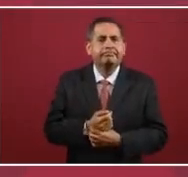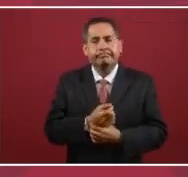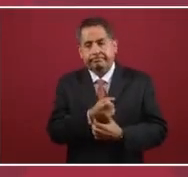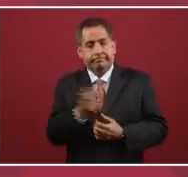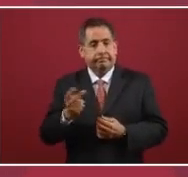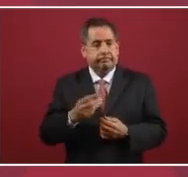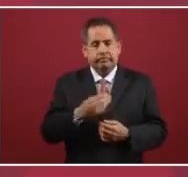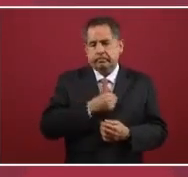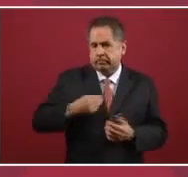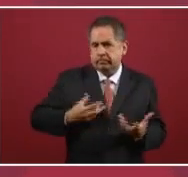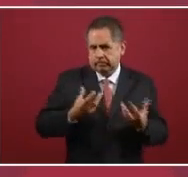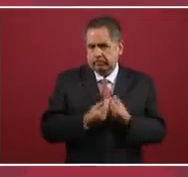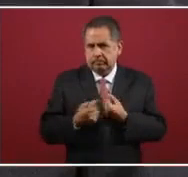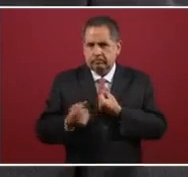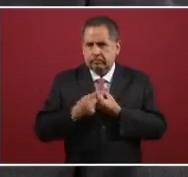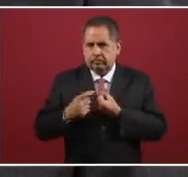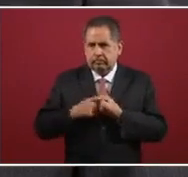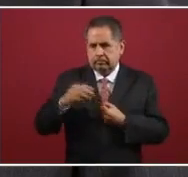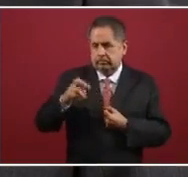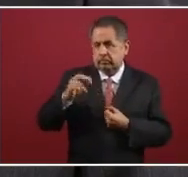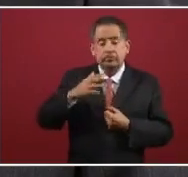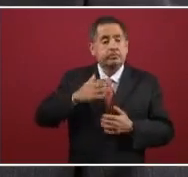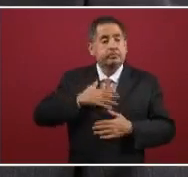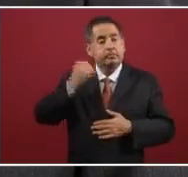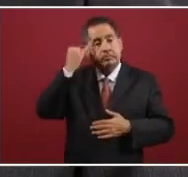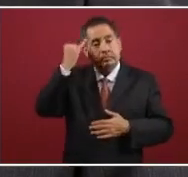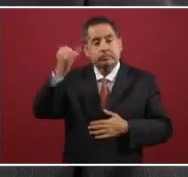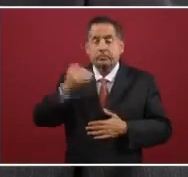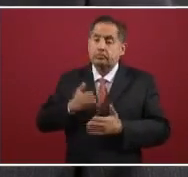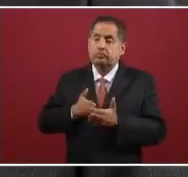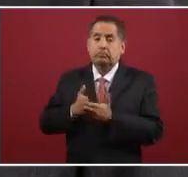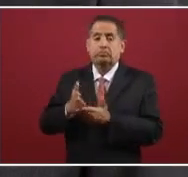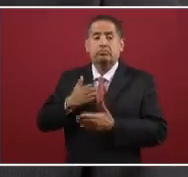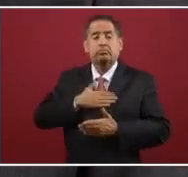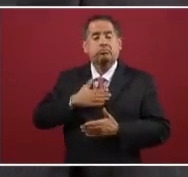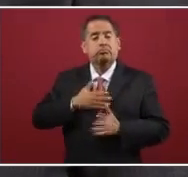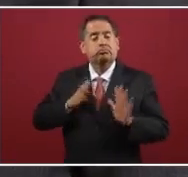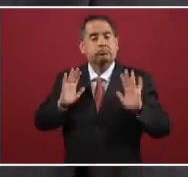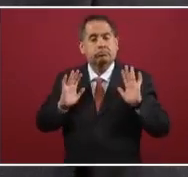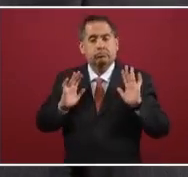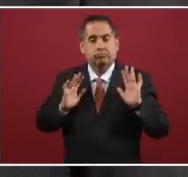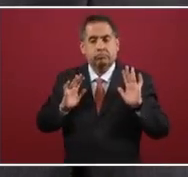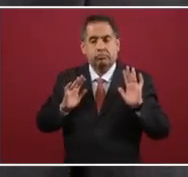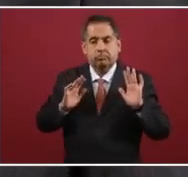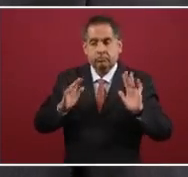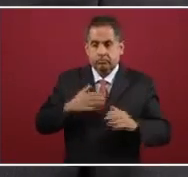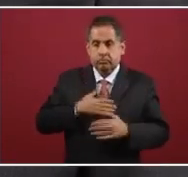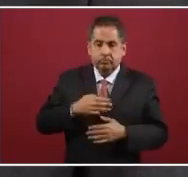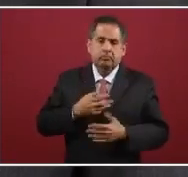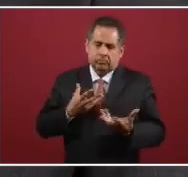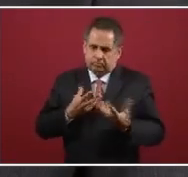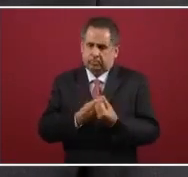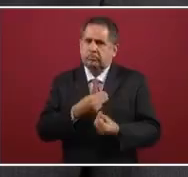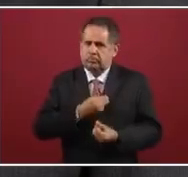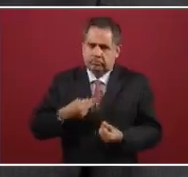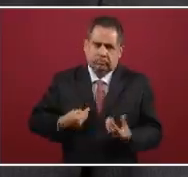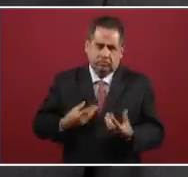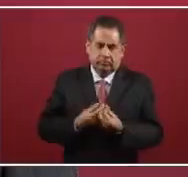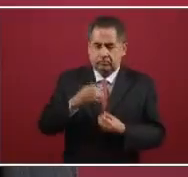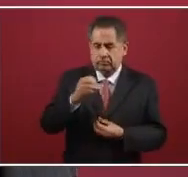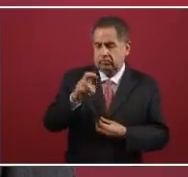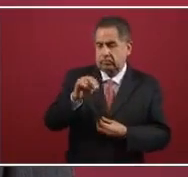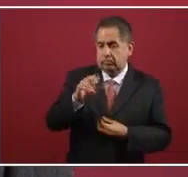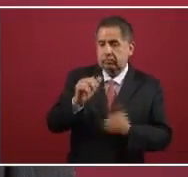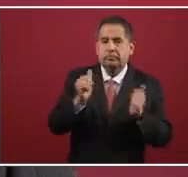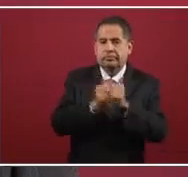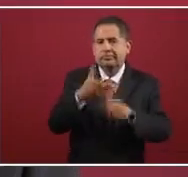militantes de Morena, para fijar mi postura, porque yo soy militante de Morena con